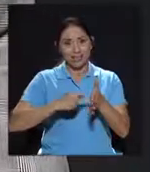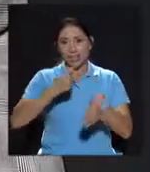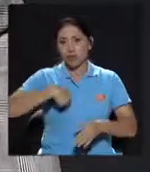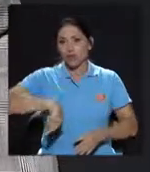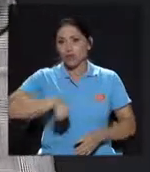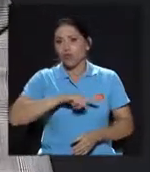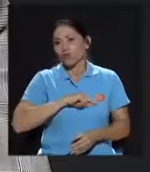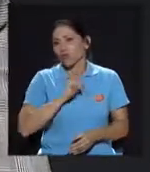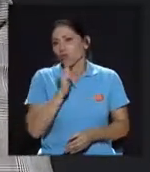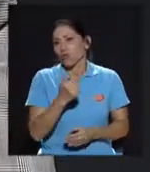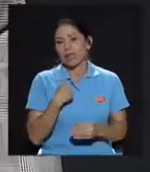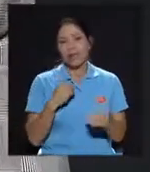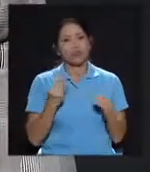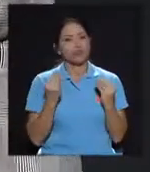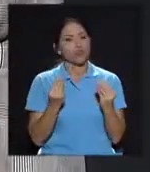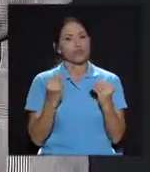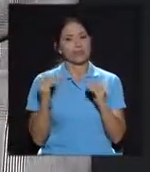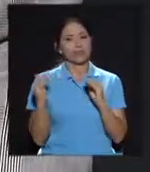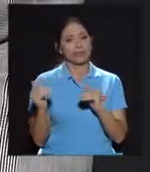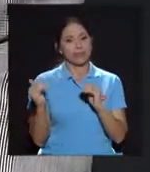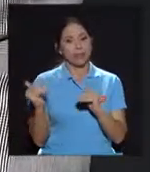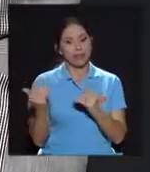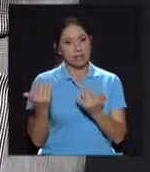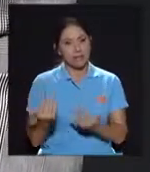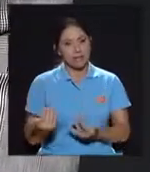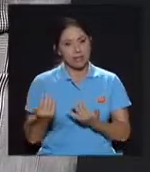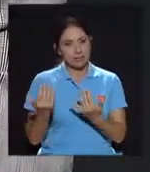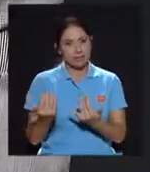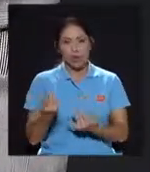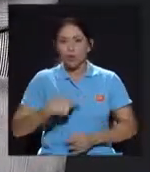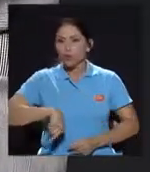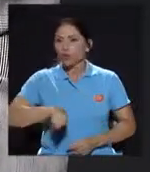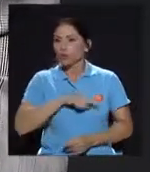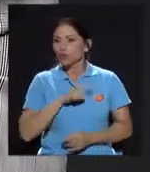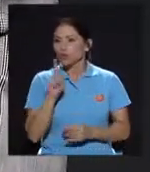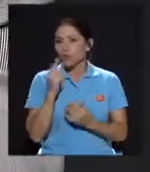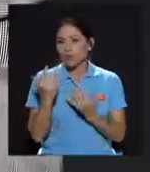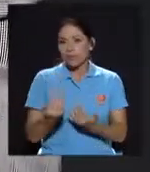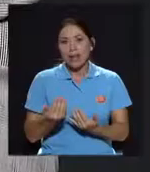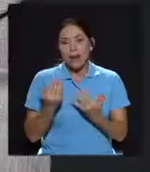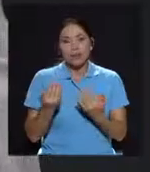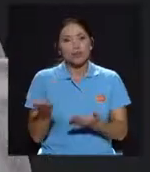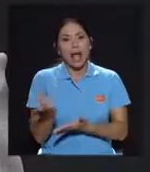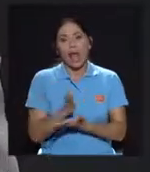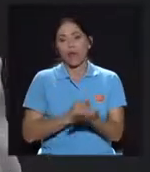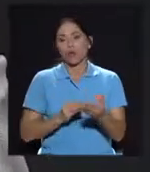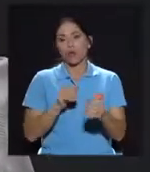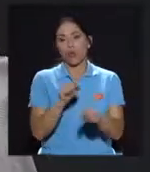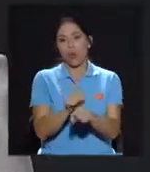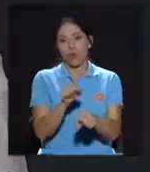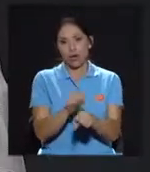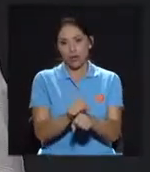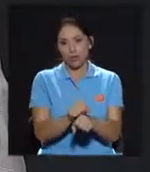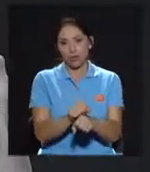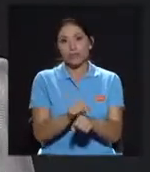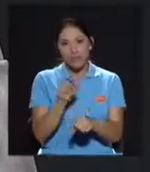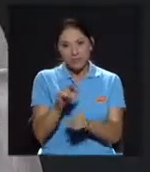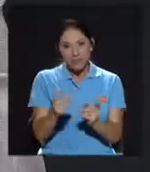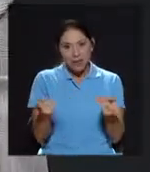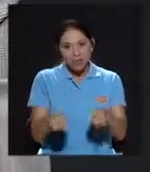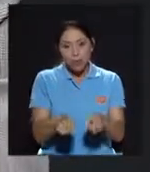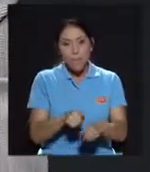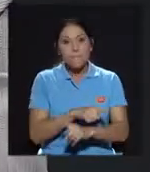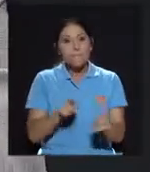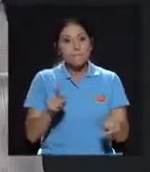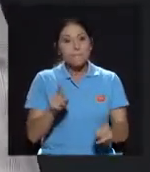mayores expectativas y no esperábamos nada concreto en ese momento como efectivamente sucedió pero cuando uno dice